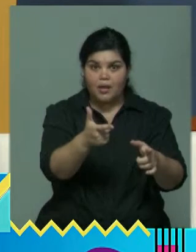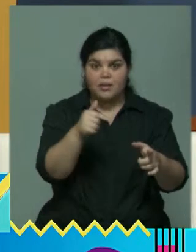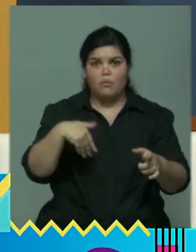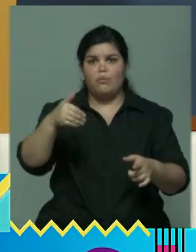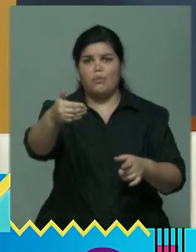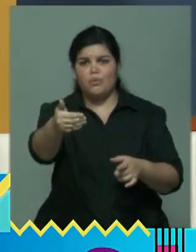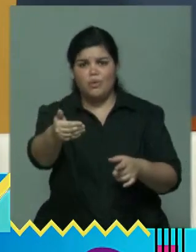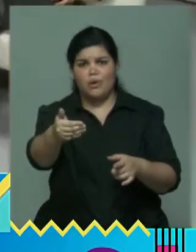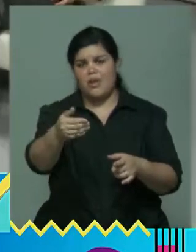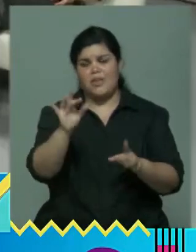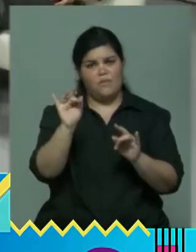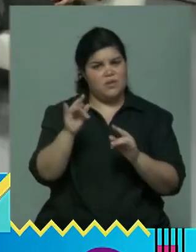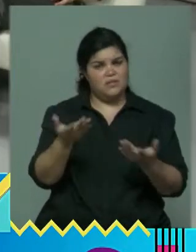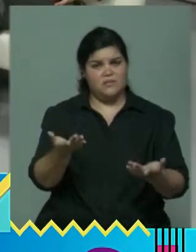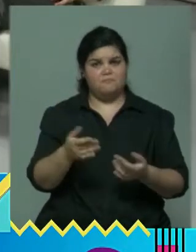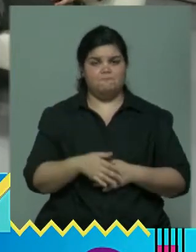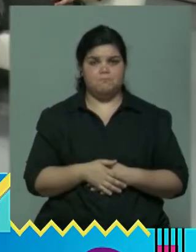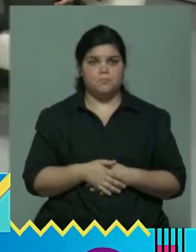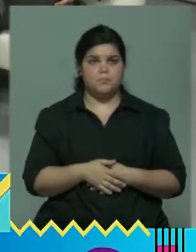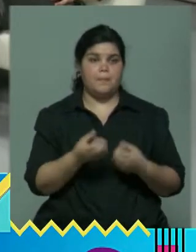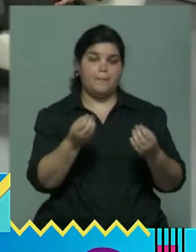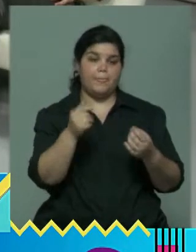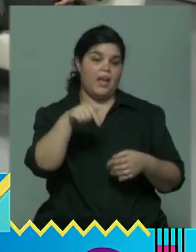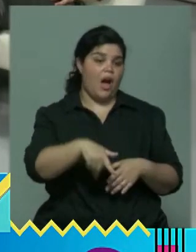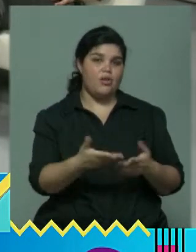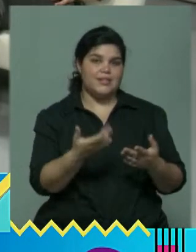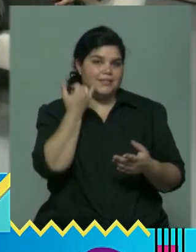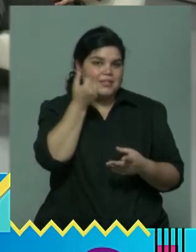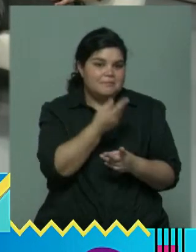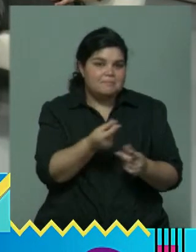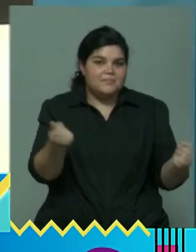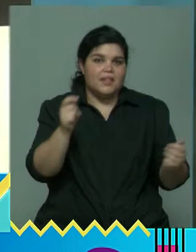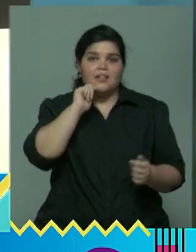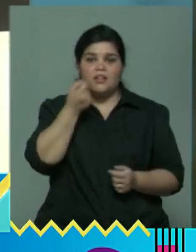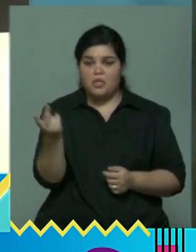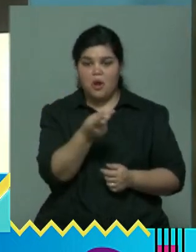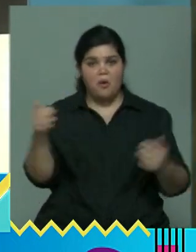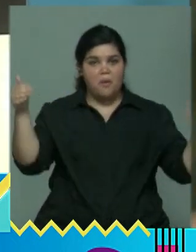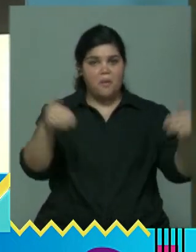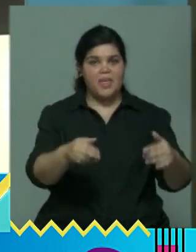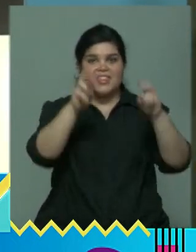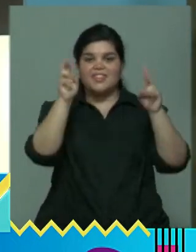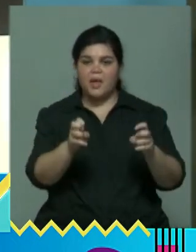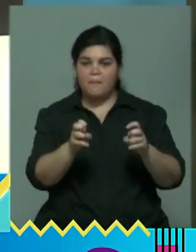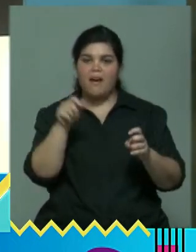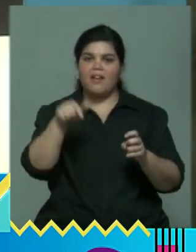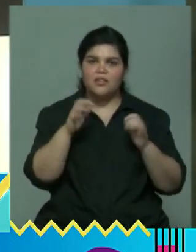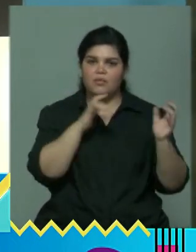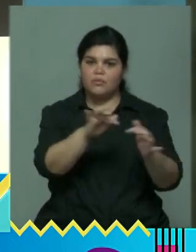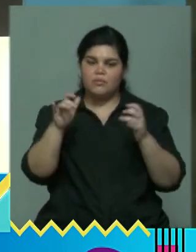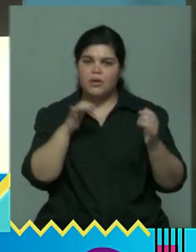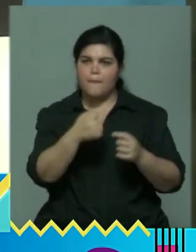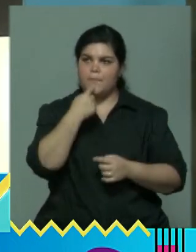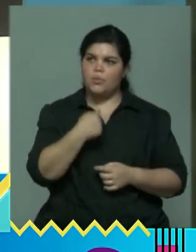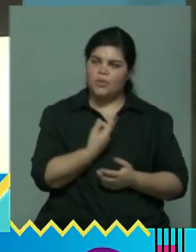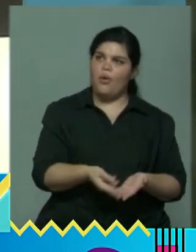años. Bueno, tenemos que ir cerrando, pero la verdad que ha sido muy lindo tenerlos acá, poder hablar de esto, poder seguir